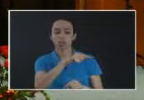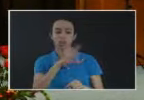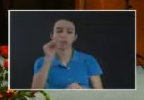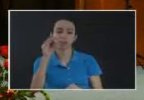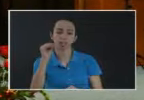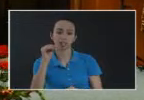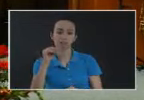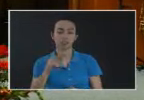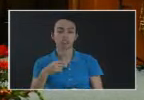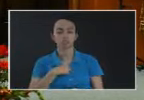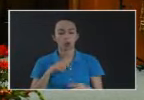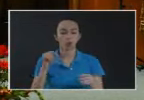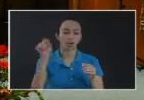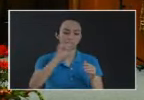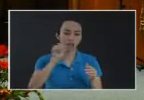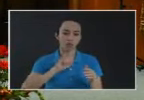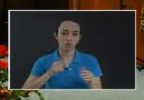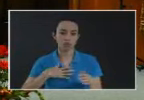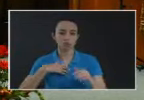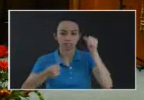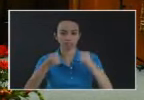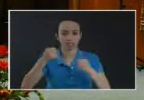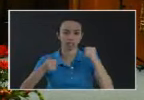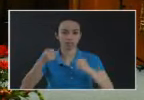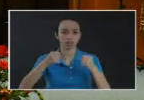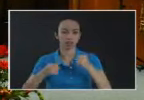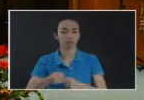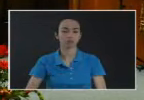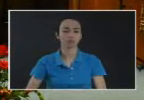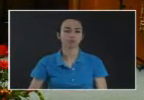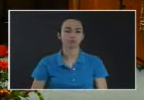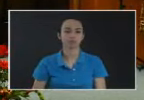Para no hacer mucho gasto de agua, porque la Mure nos ha recomendado.